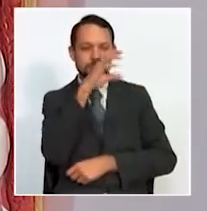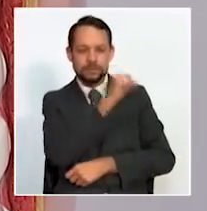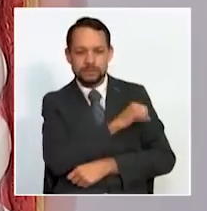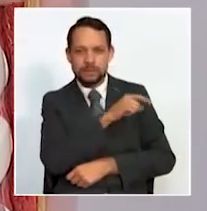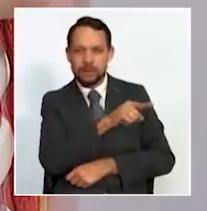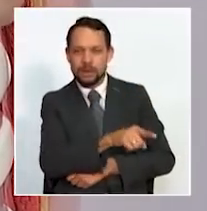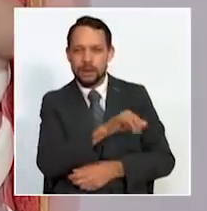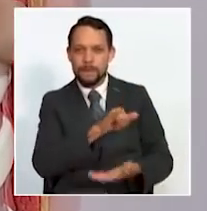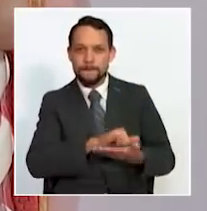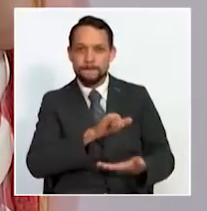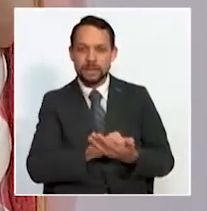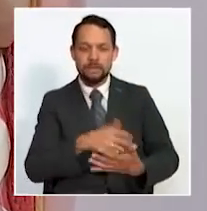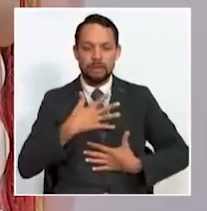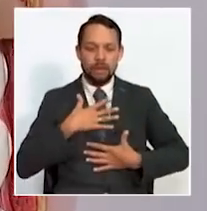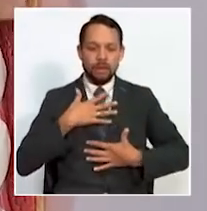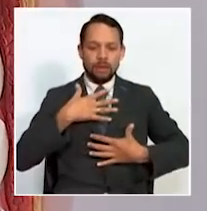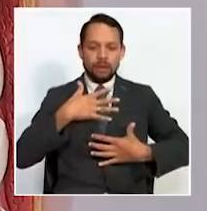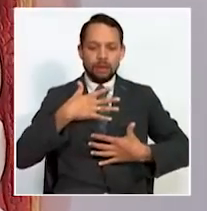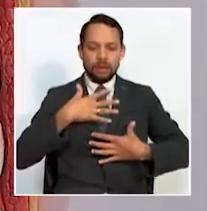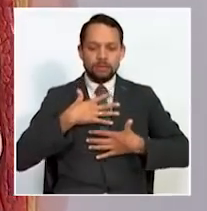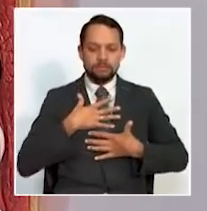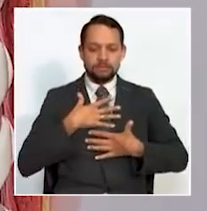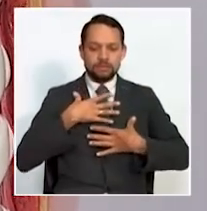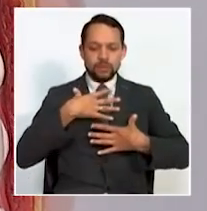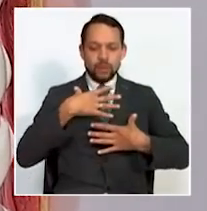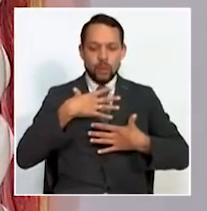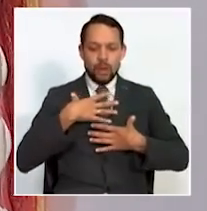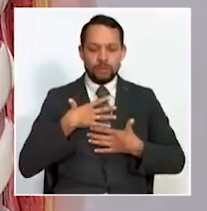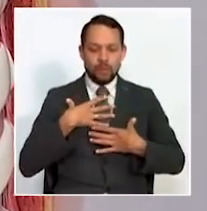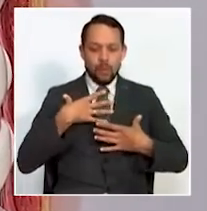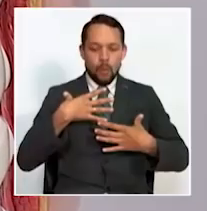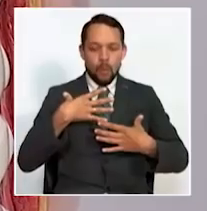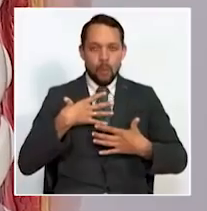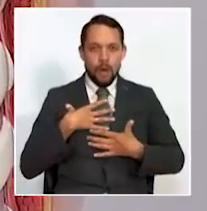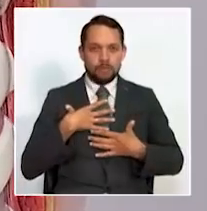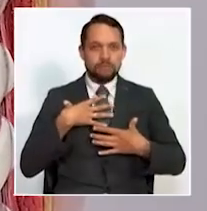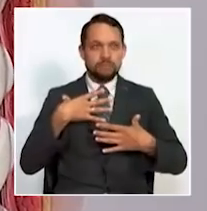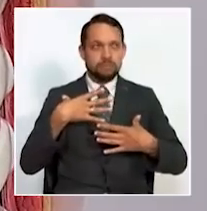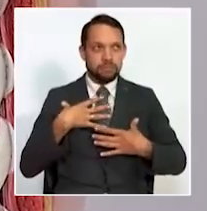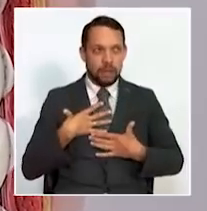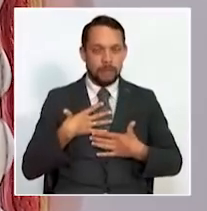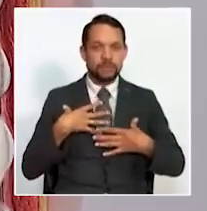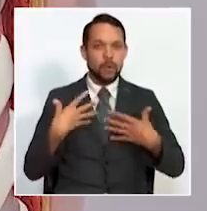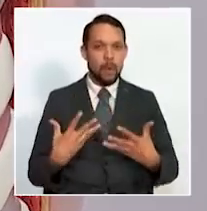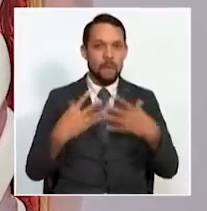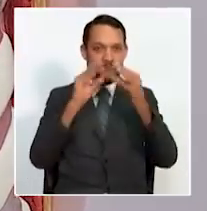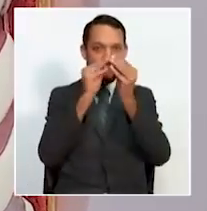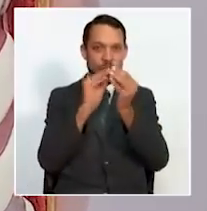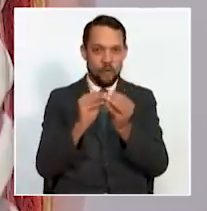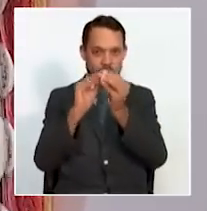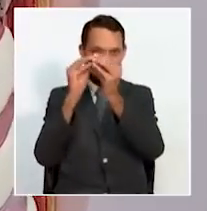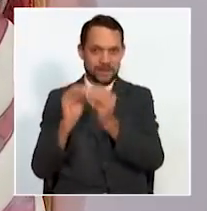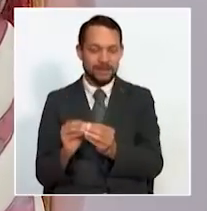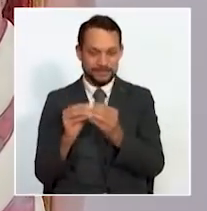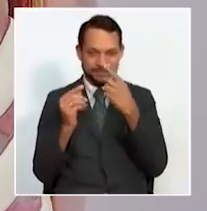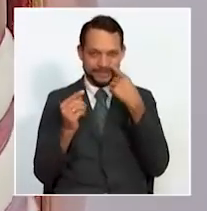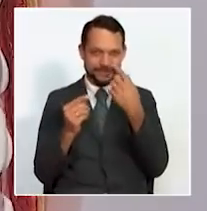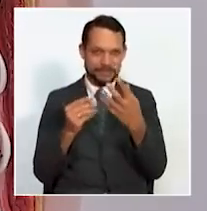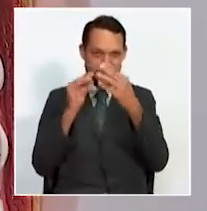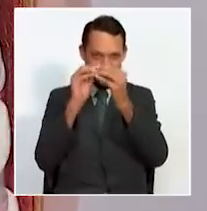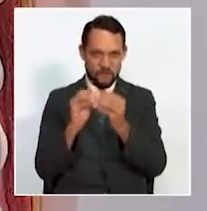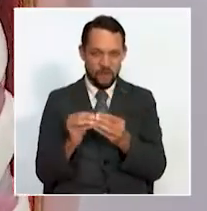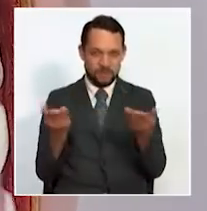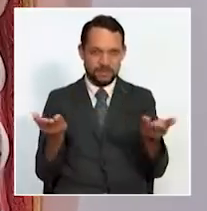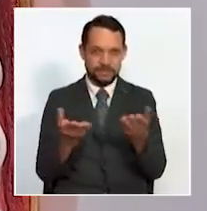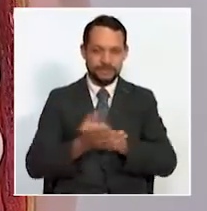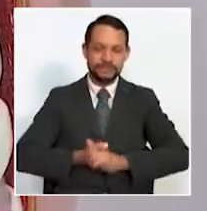que el pulmón tiene varias estructuras. Vamos a a mirar aquí, Hacer